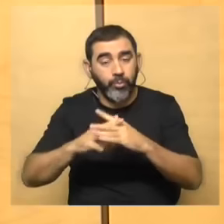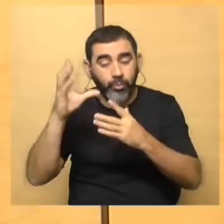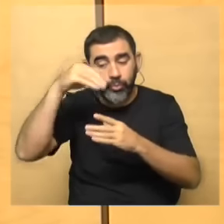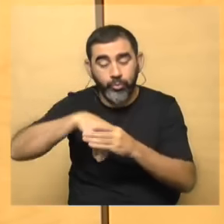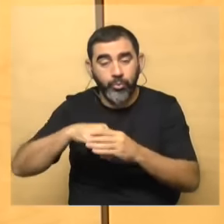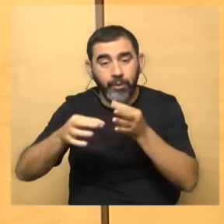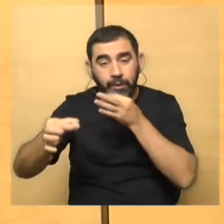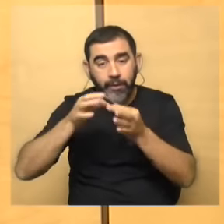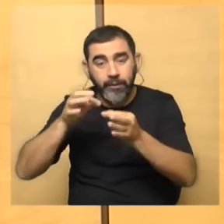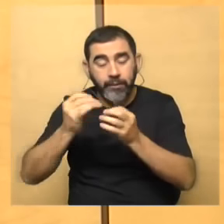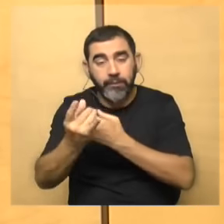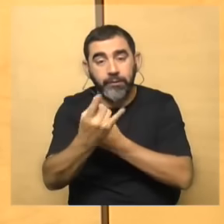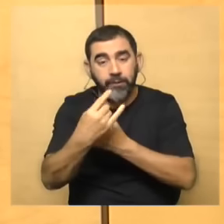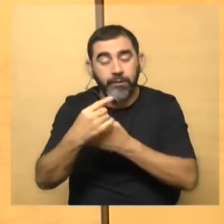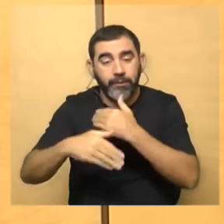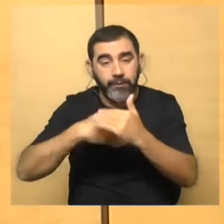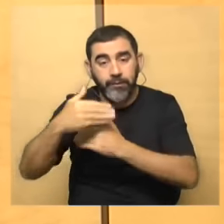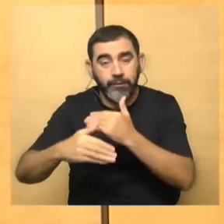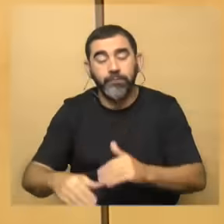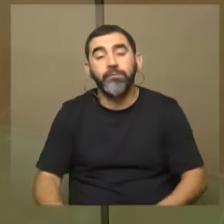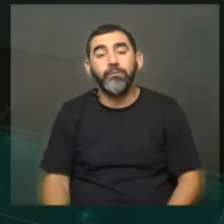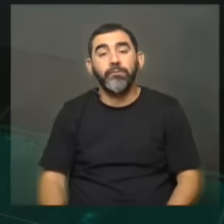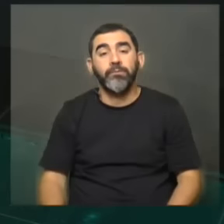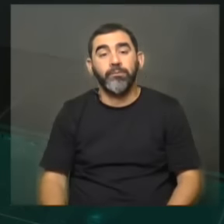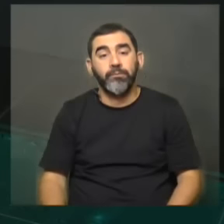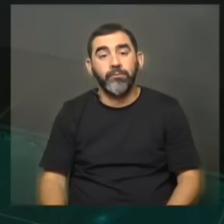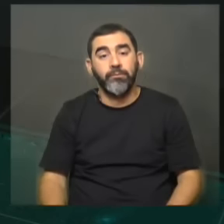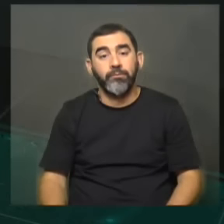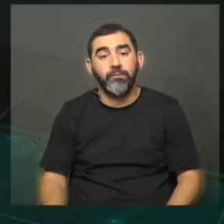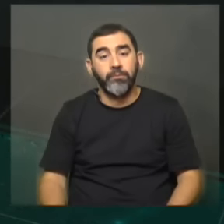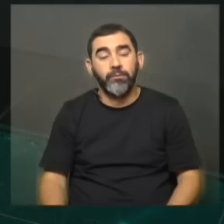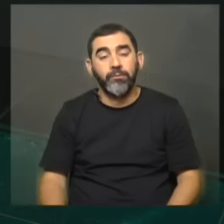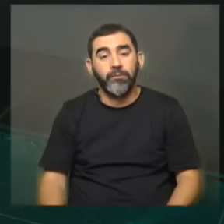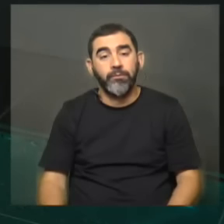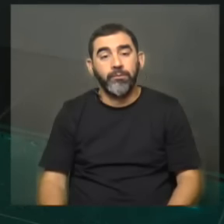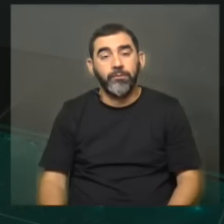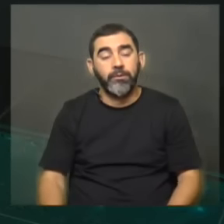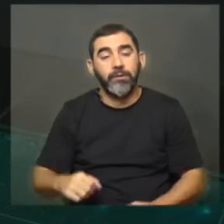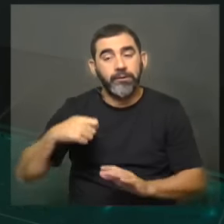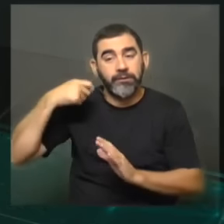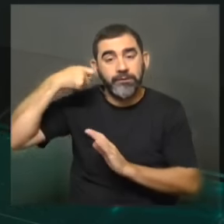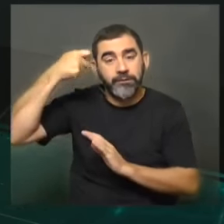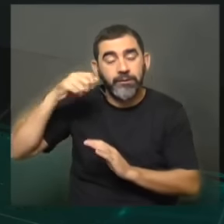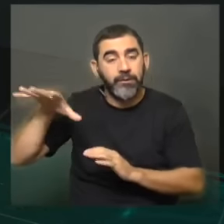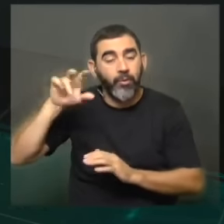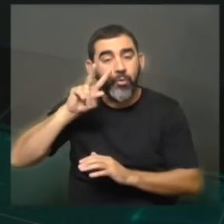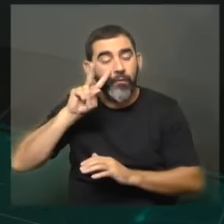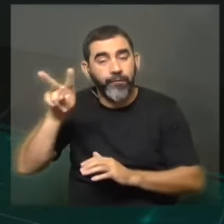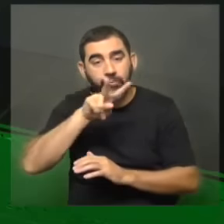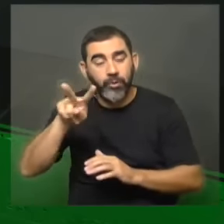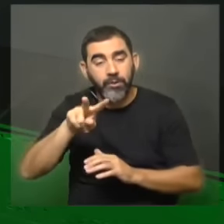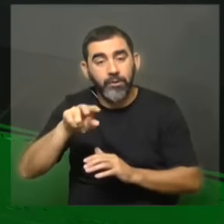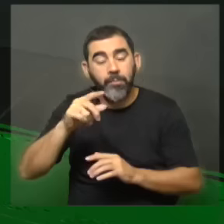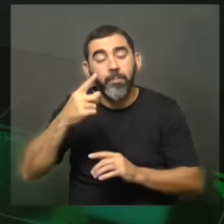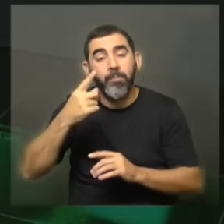la estrategia que seival venimos desarrollando la agencia del cine y el audiovisual del Uruguay está cumpliendo